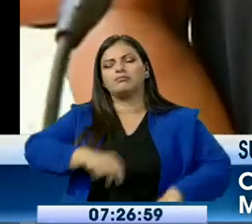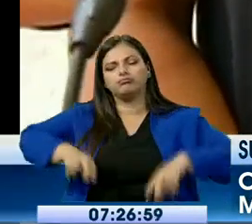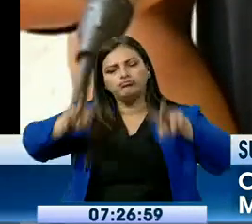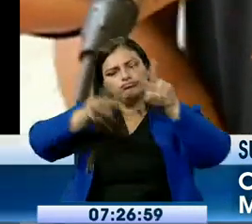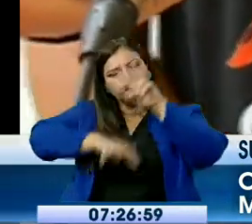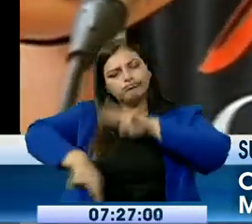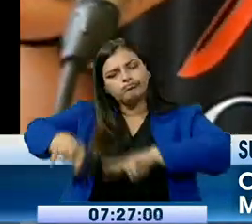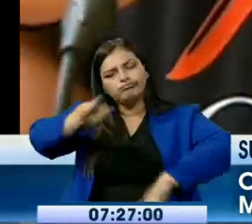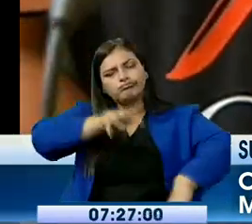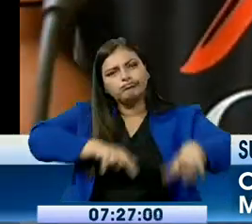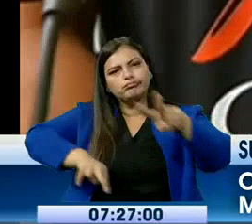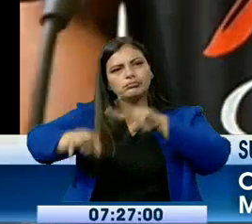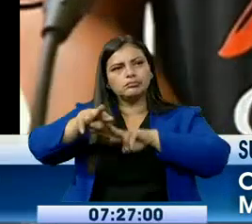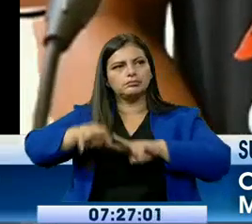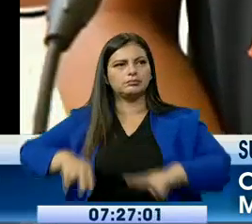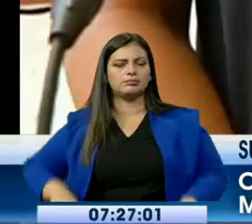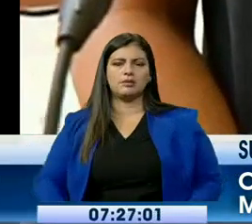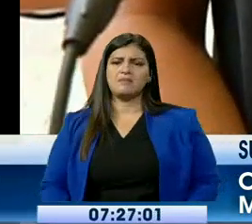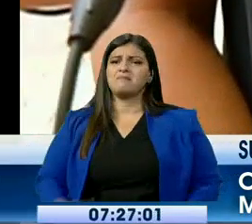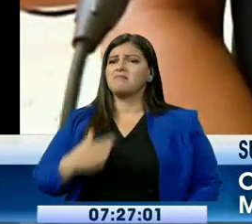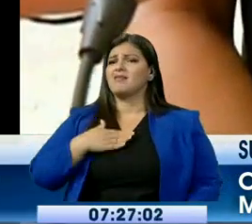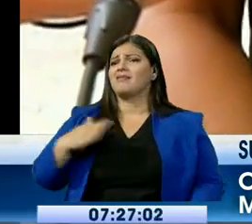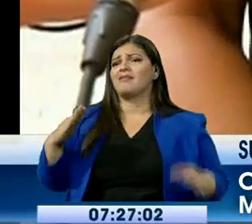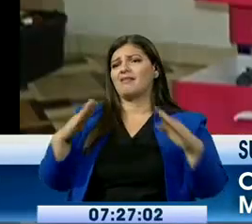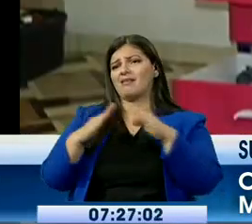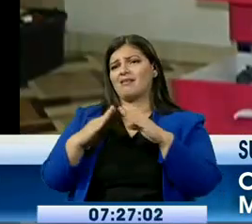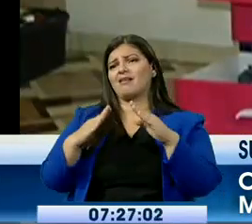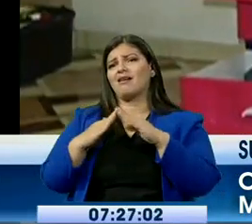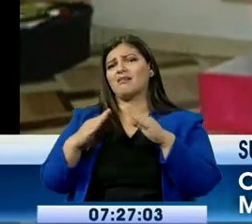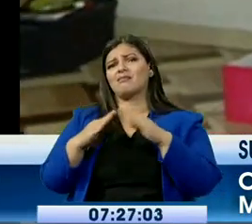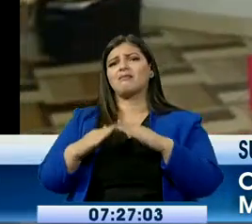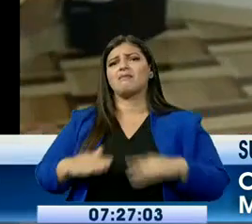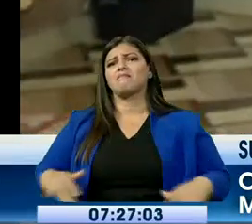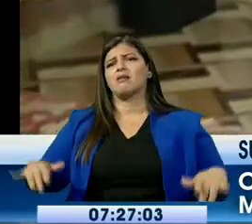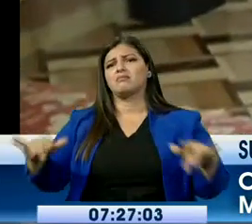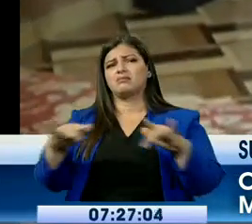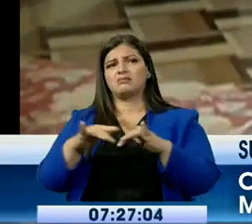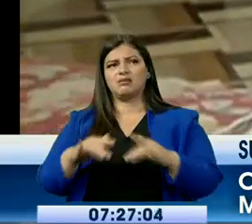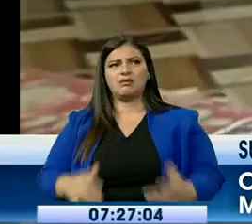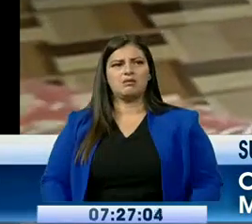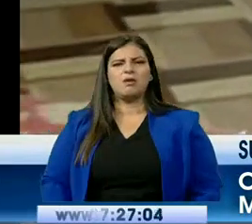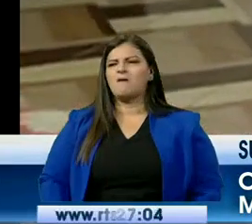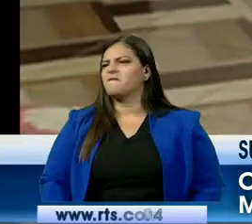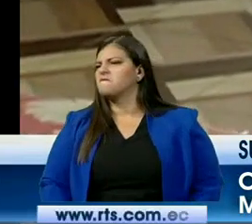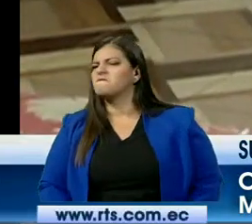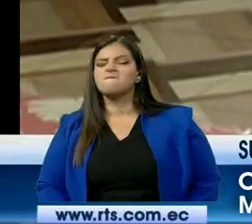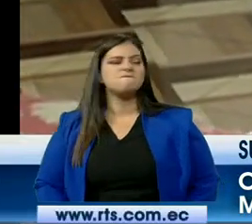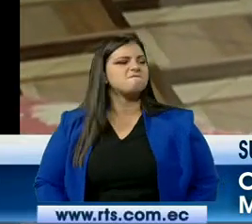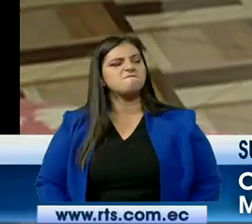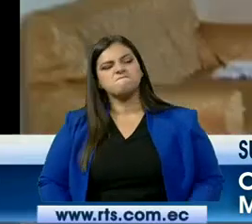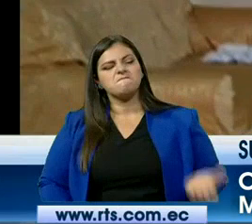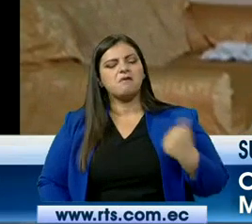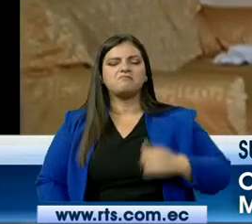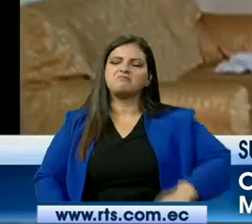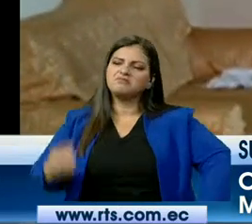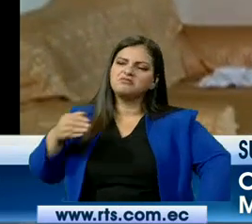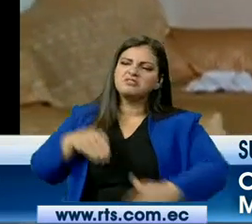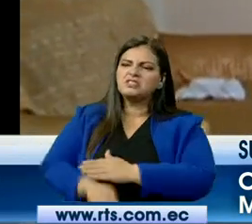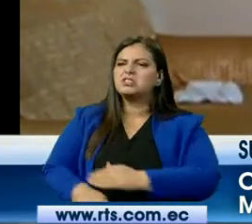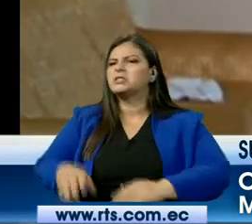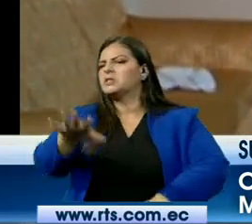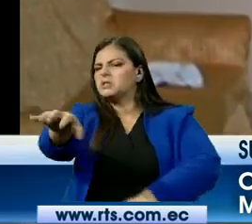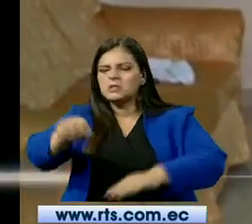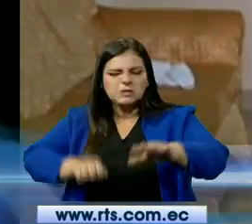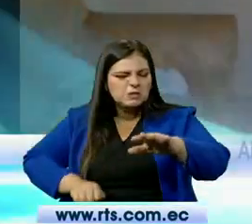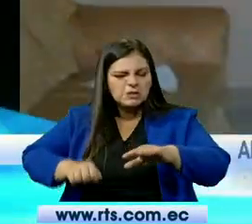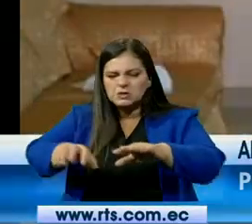no había nadie, han hecho lo que han querido aquí en el interior de la vivienda. Y así mismo han salido, nadie ha visto nada, nadie sabe nada. Yo cuando